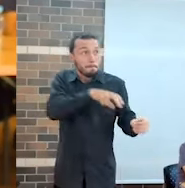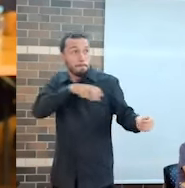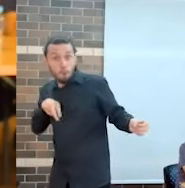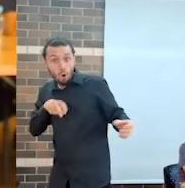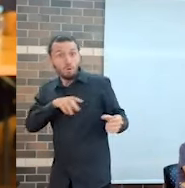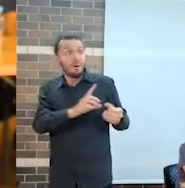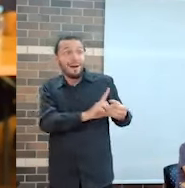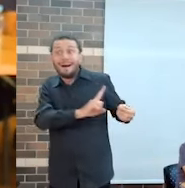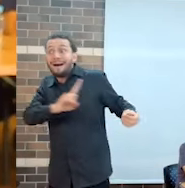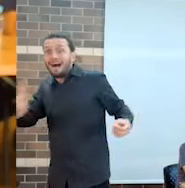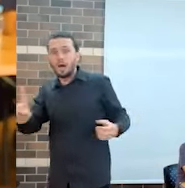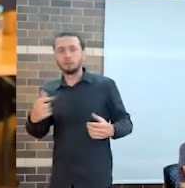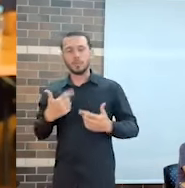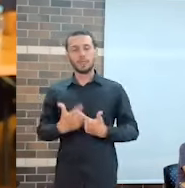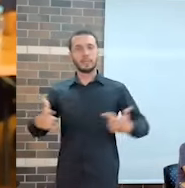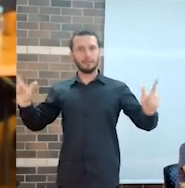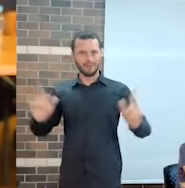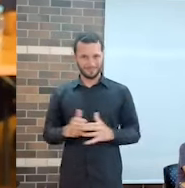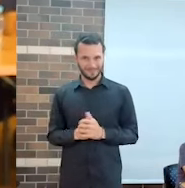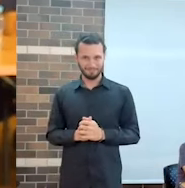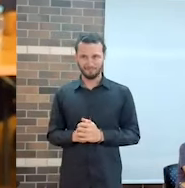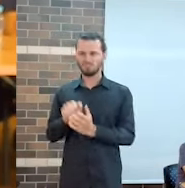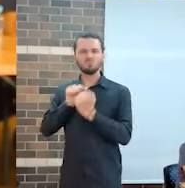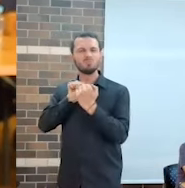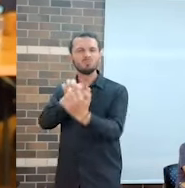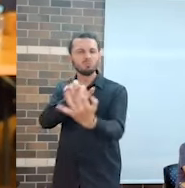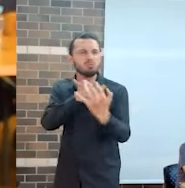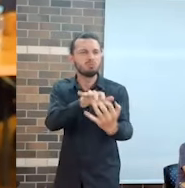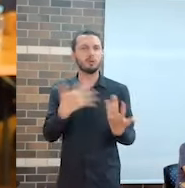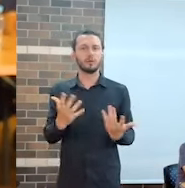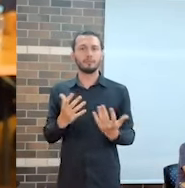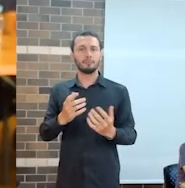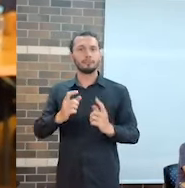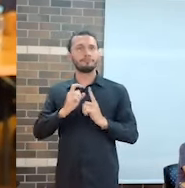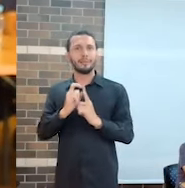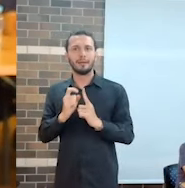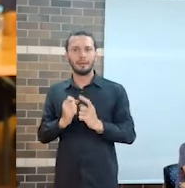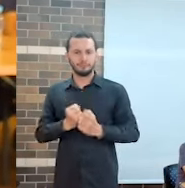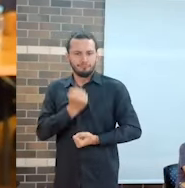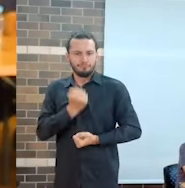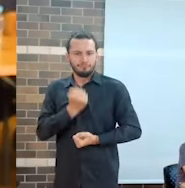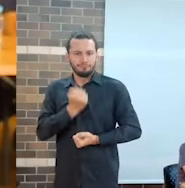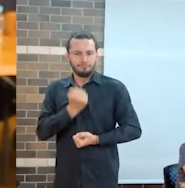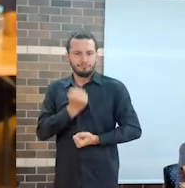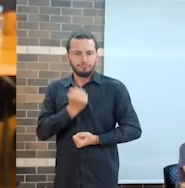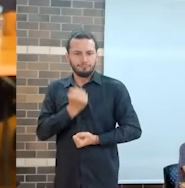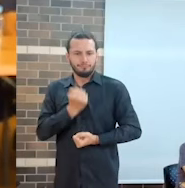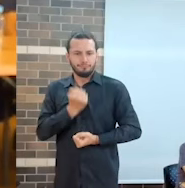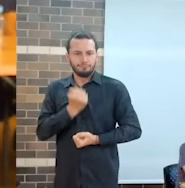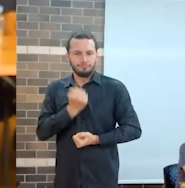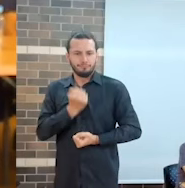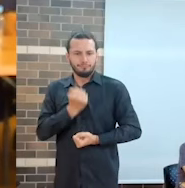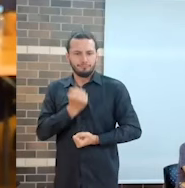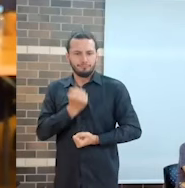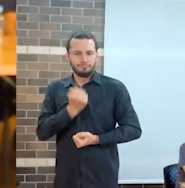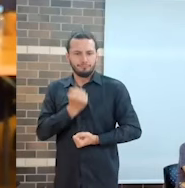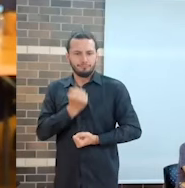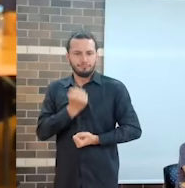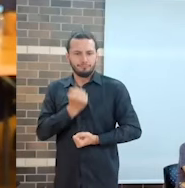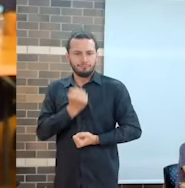guerra, que no merecíamos tierra, ni palabra, ni existencia. Hoy descubrimos que todo fue